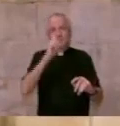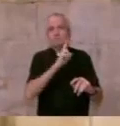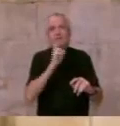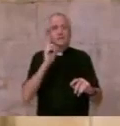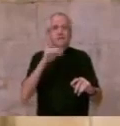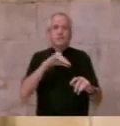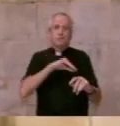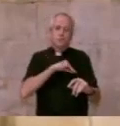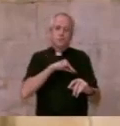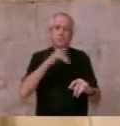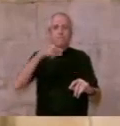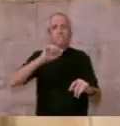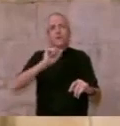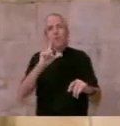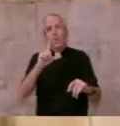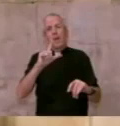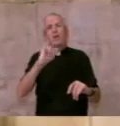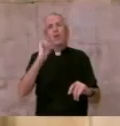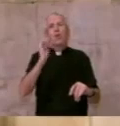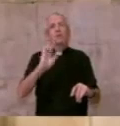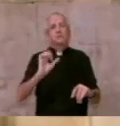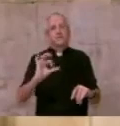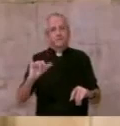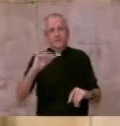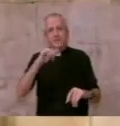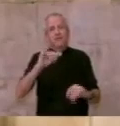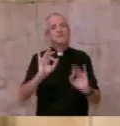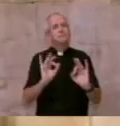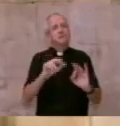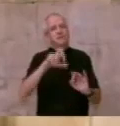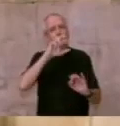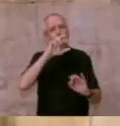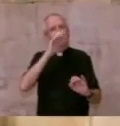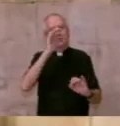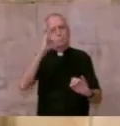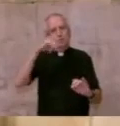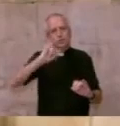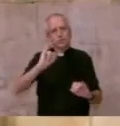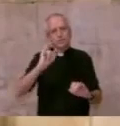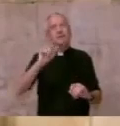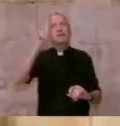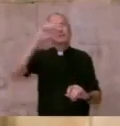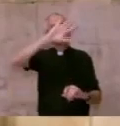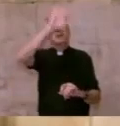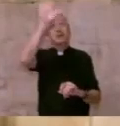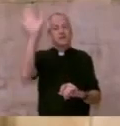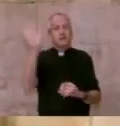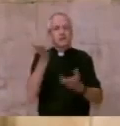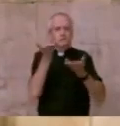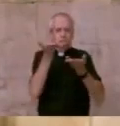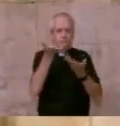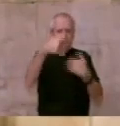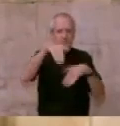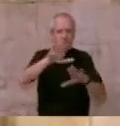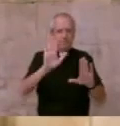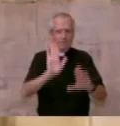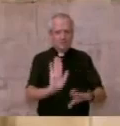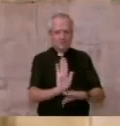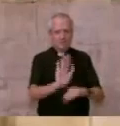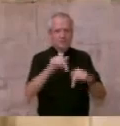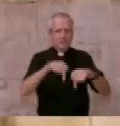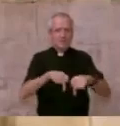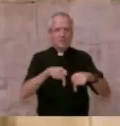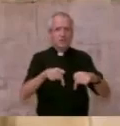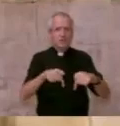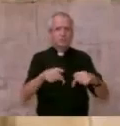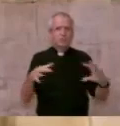padres, Manuel y Josefina, y también por el bisbe Toni Badell, que desde el cel son aquí presentes para la comunión del Sants. Gracias